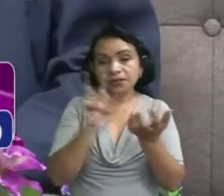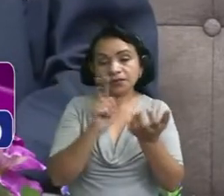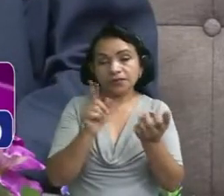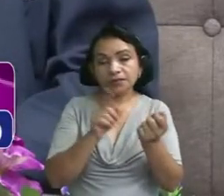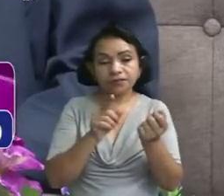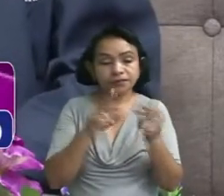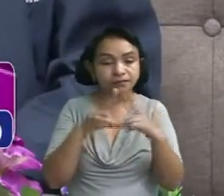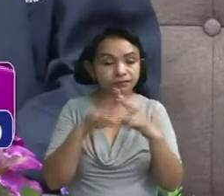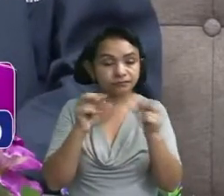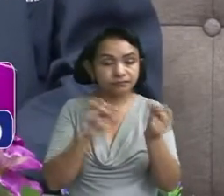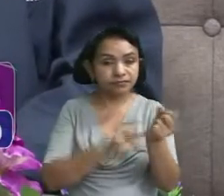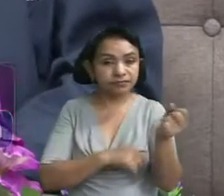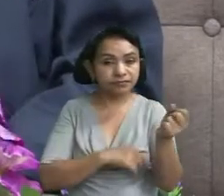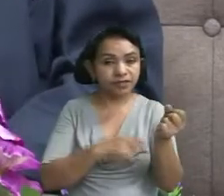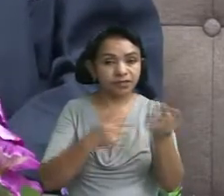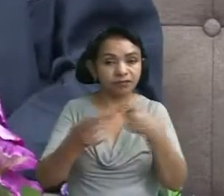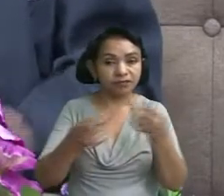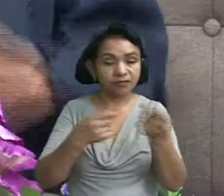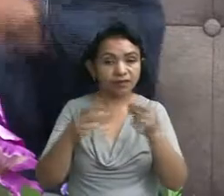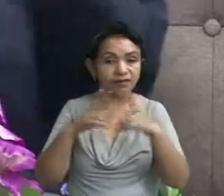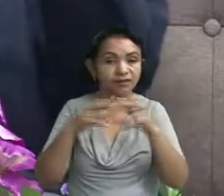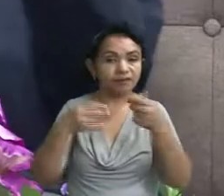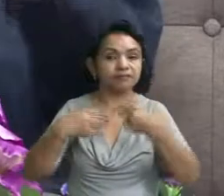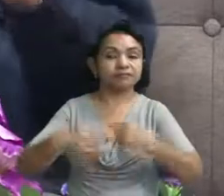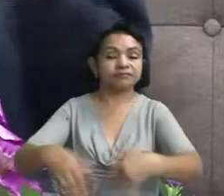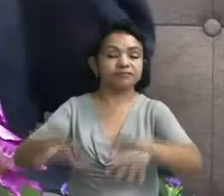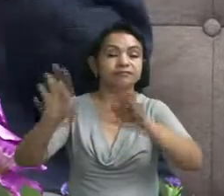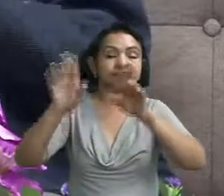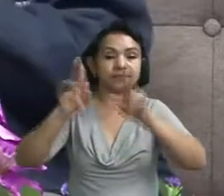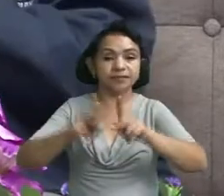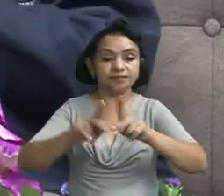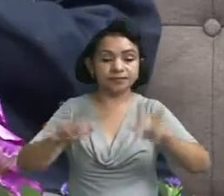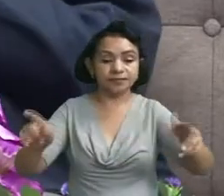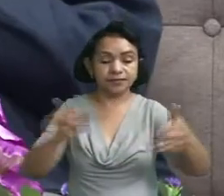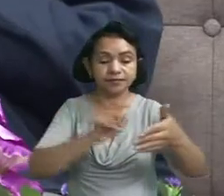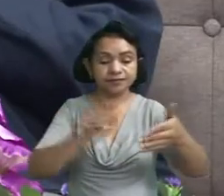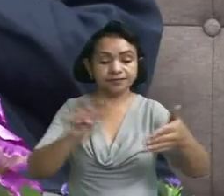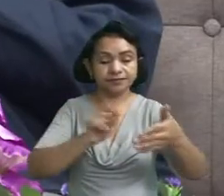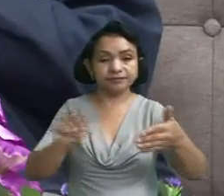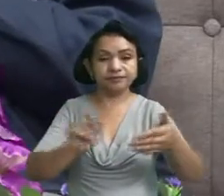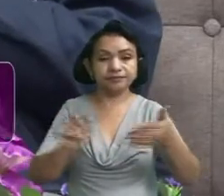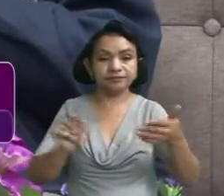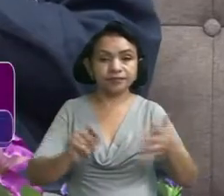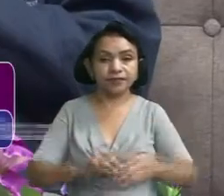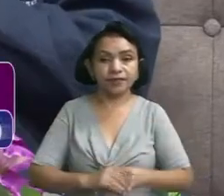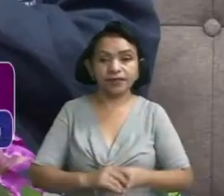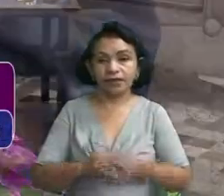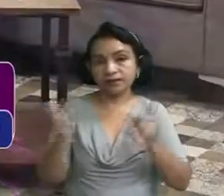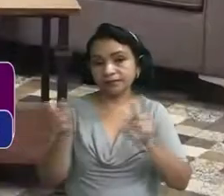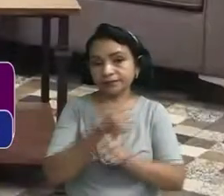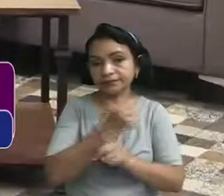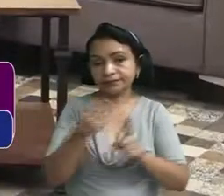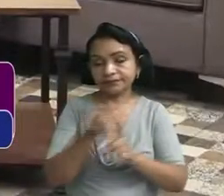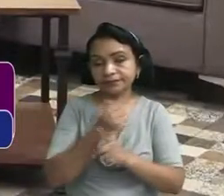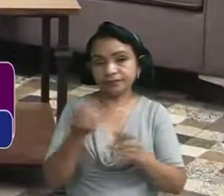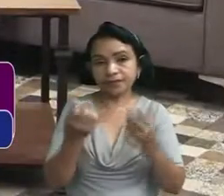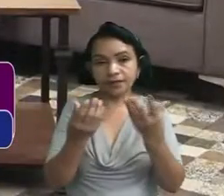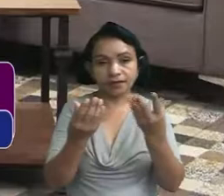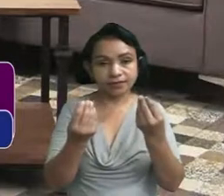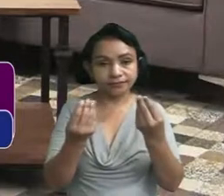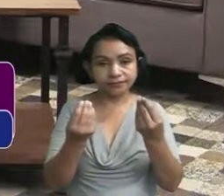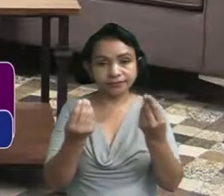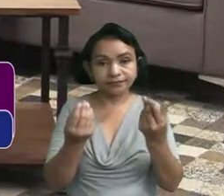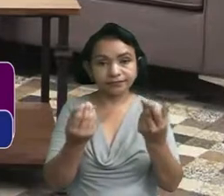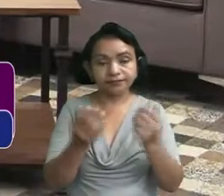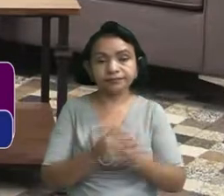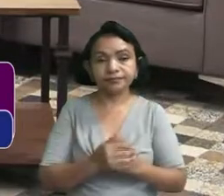los vendepatrias, como le decía Sandino, se articula en un plan, digamos, de violencia, de terrorismo,